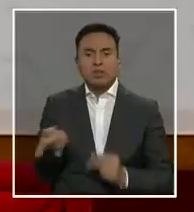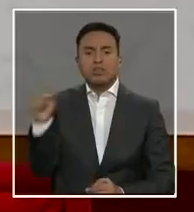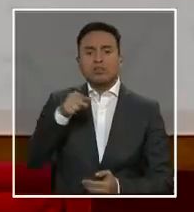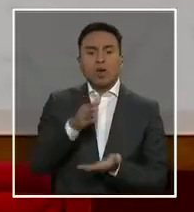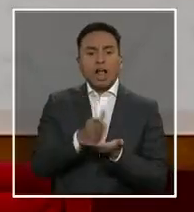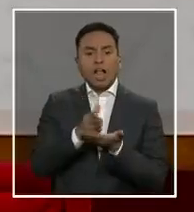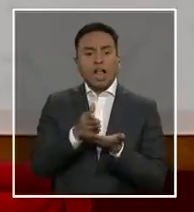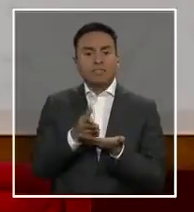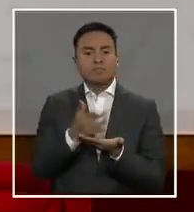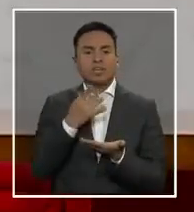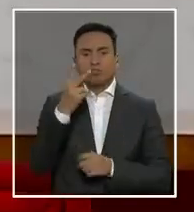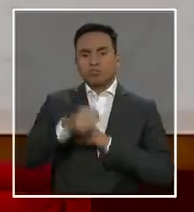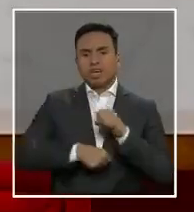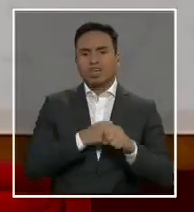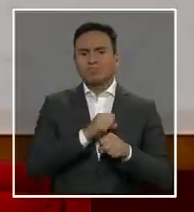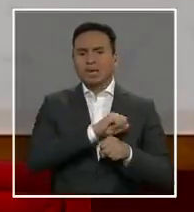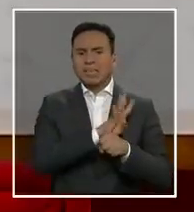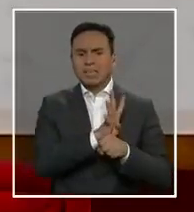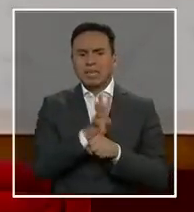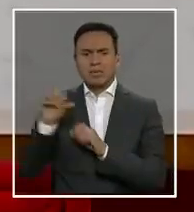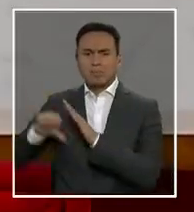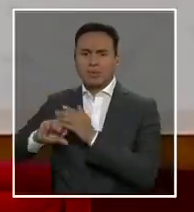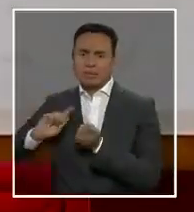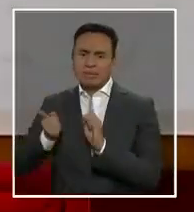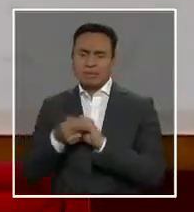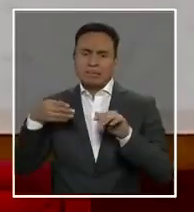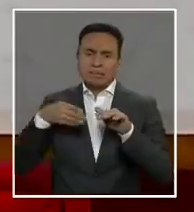clases luego de dos años de pandemia